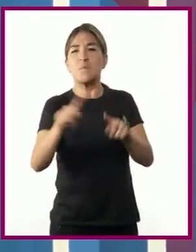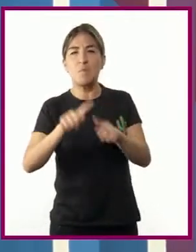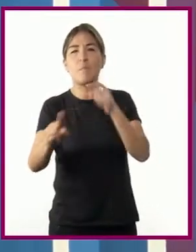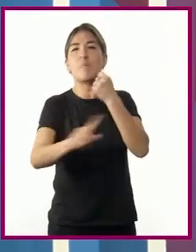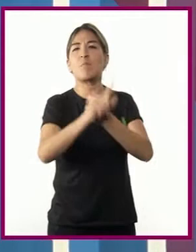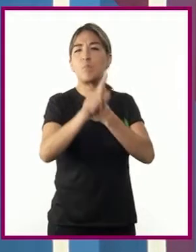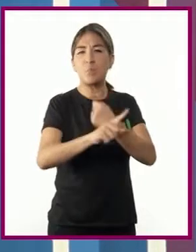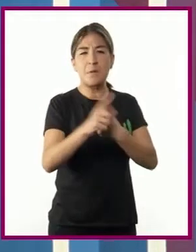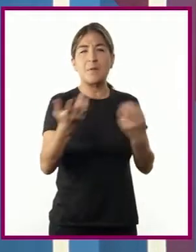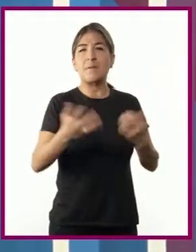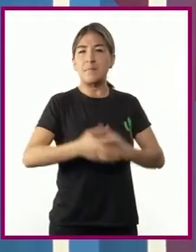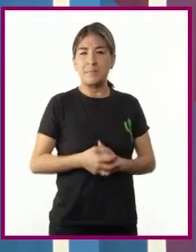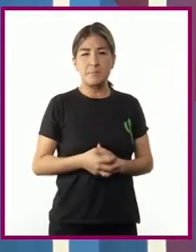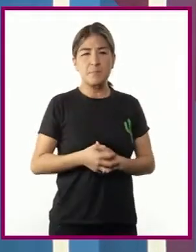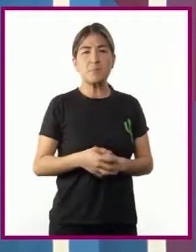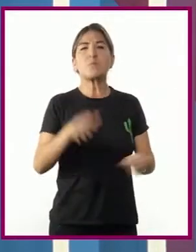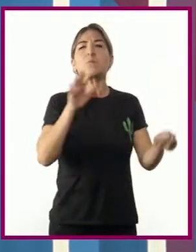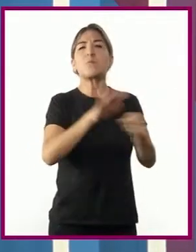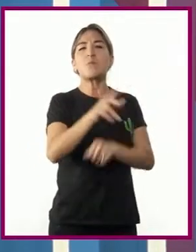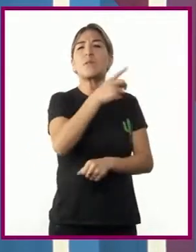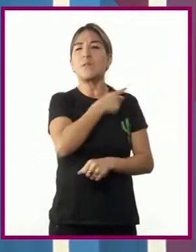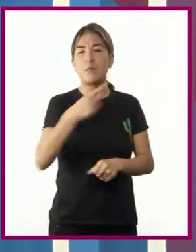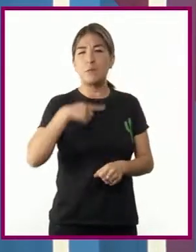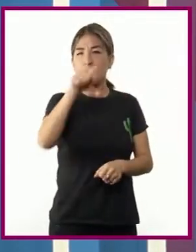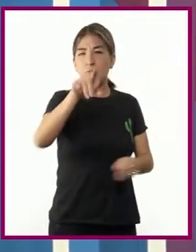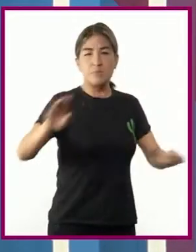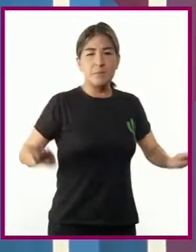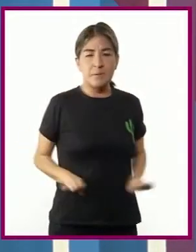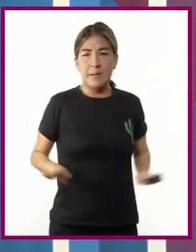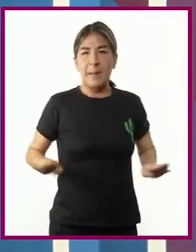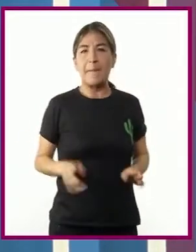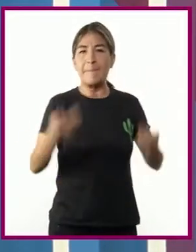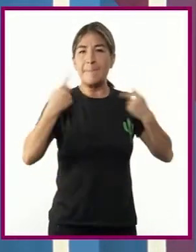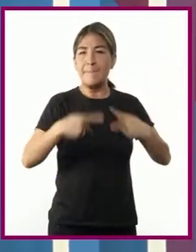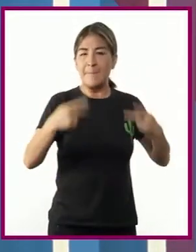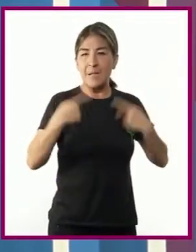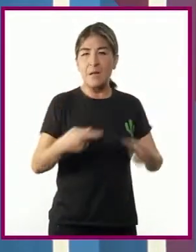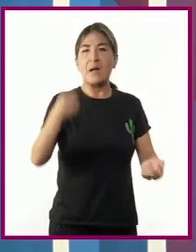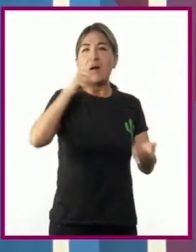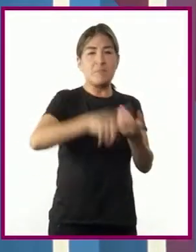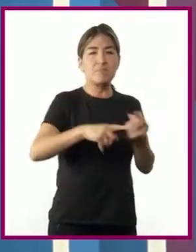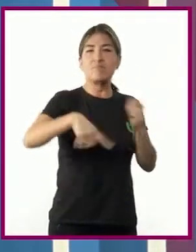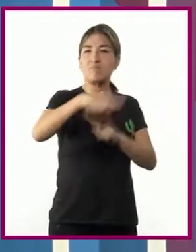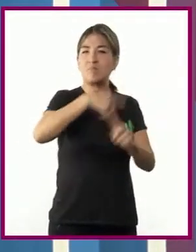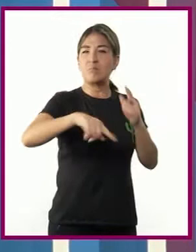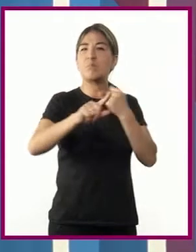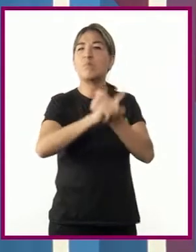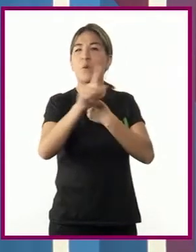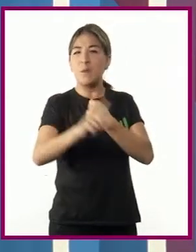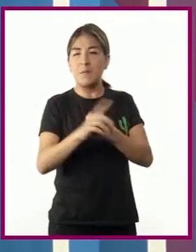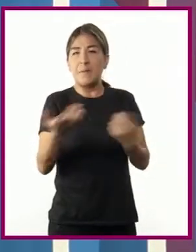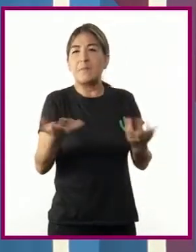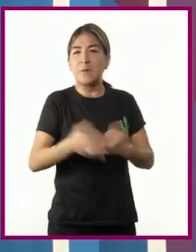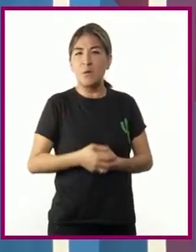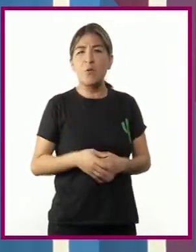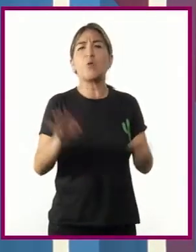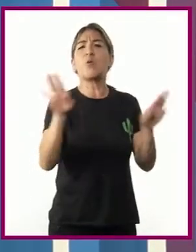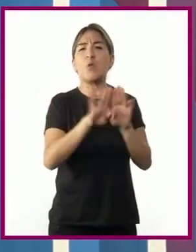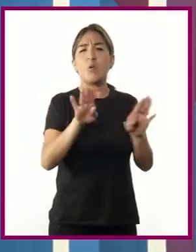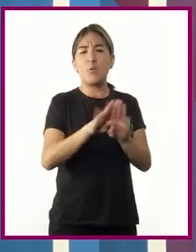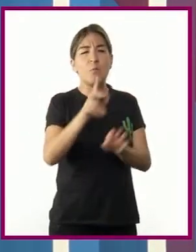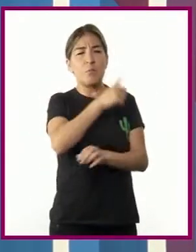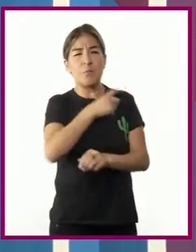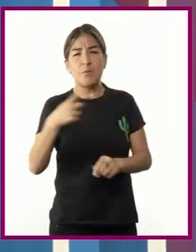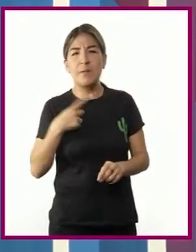diferencias? ¿Cuál debe ser la actitud de las personas ajenas al problema? ¿Cómo se tendrían